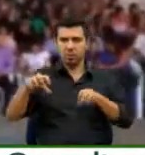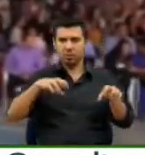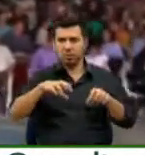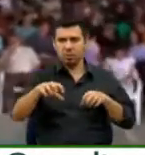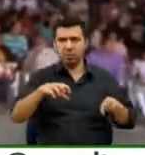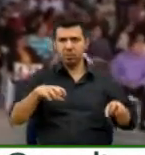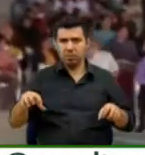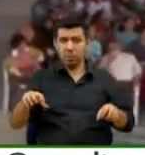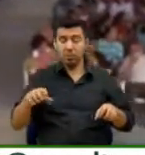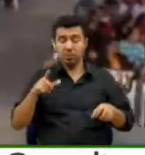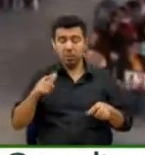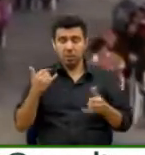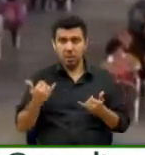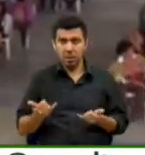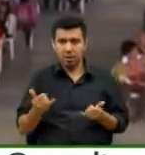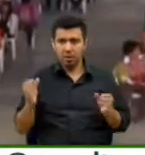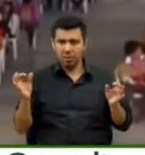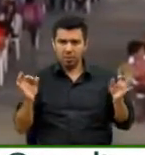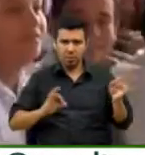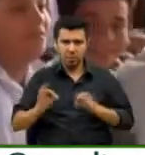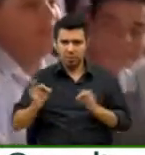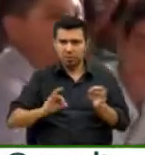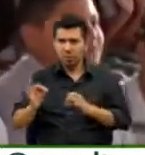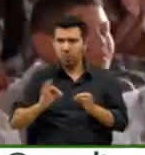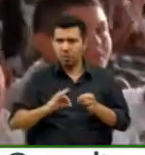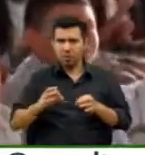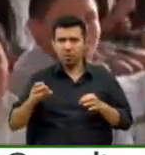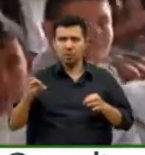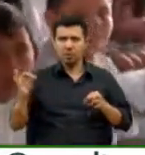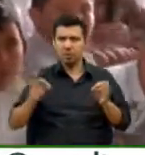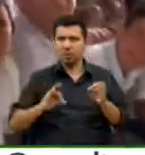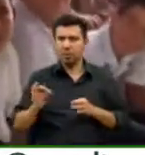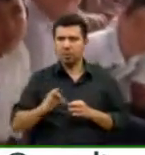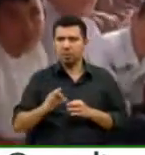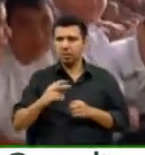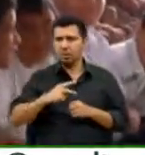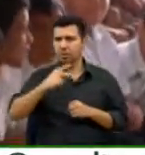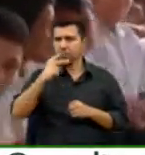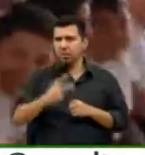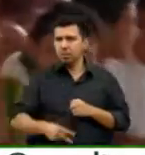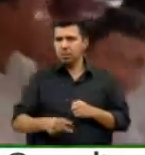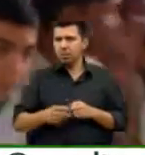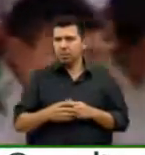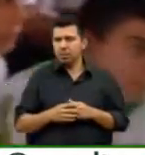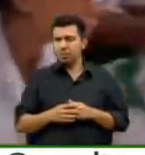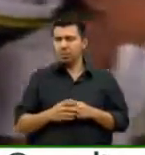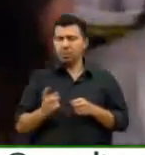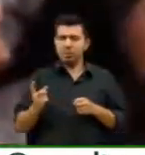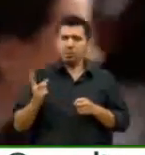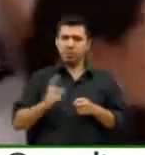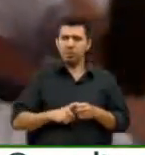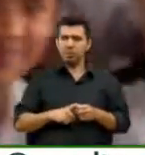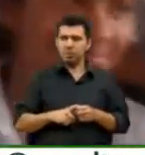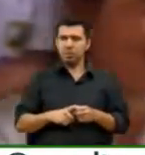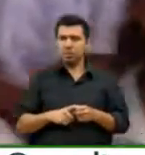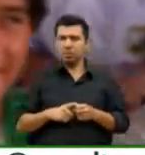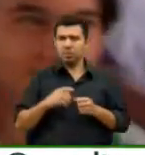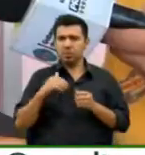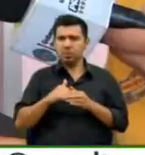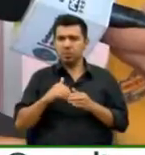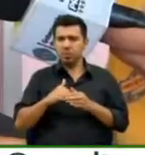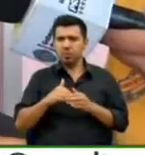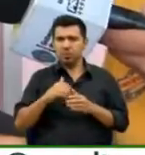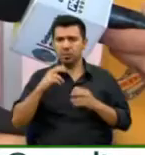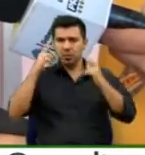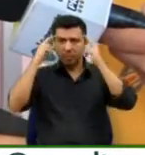estamos en la organización ya estamos reajustando el proyecto que quedó también ya inscrito en el fondo de ciencia tecnología